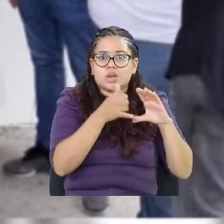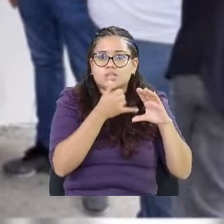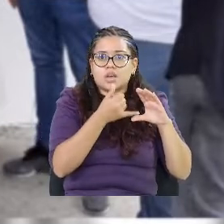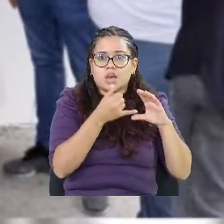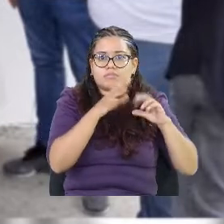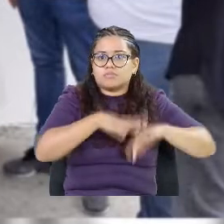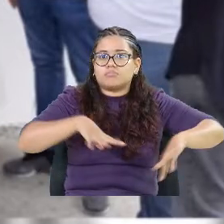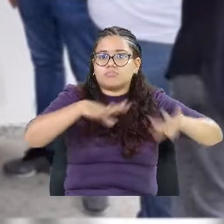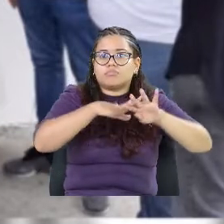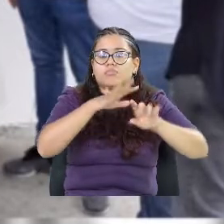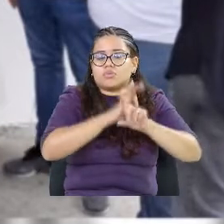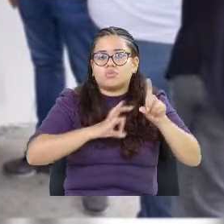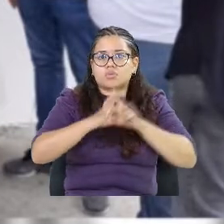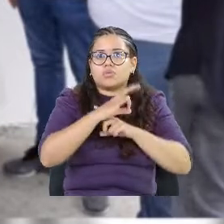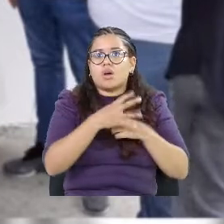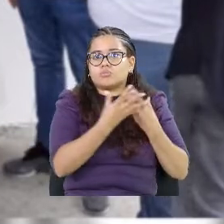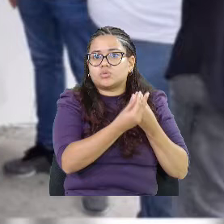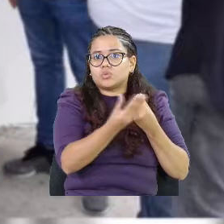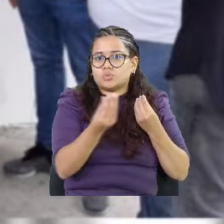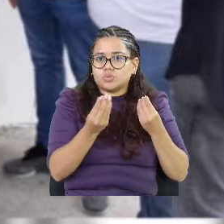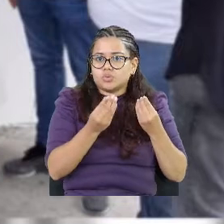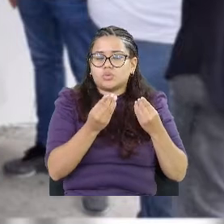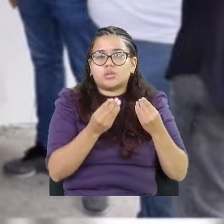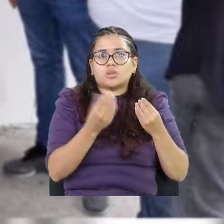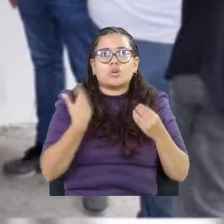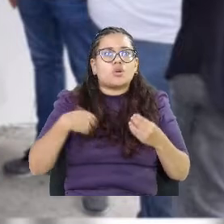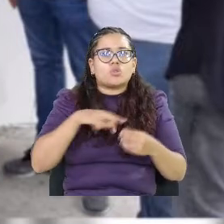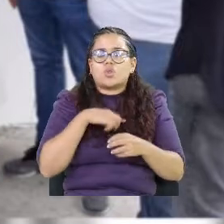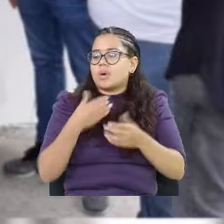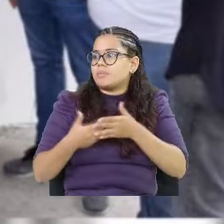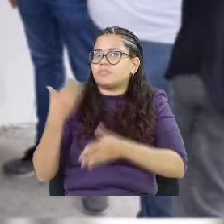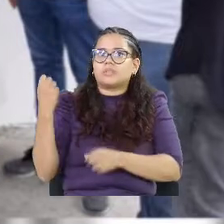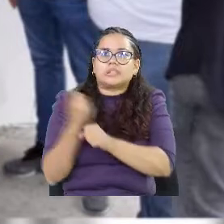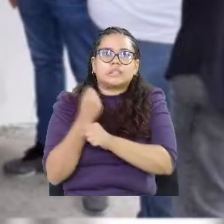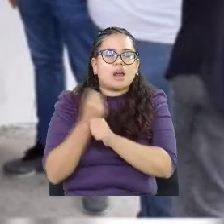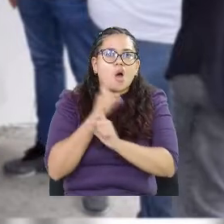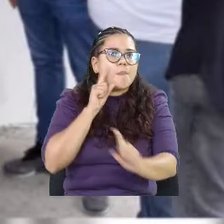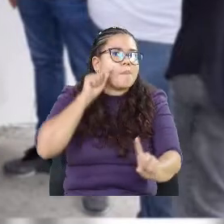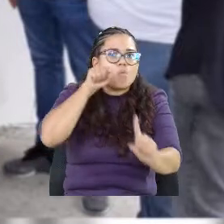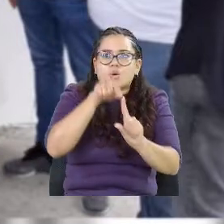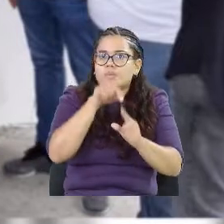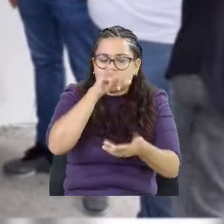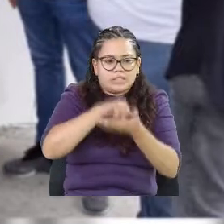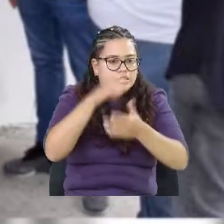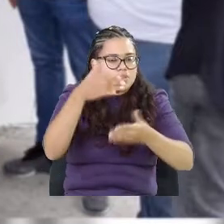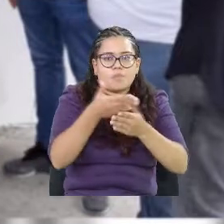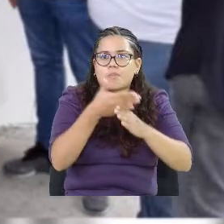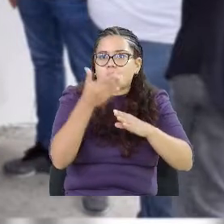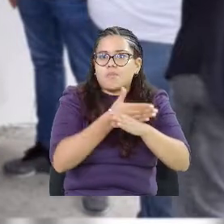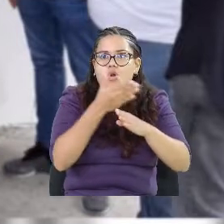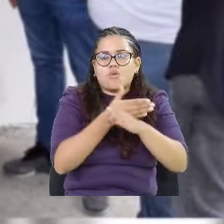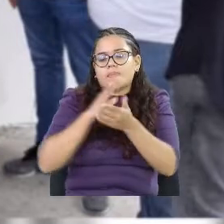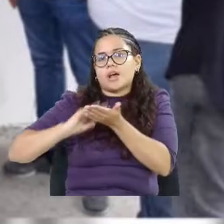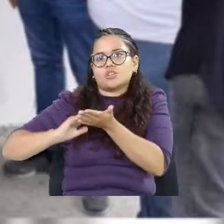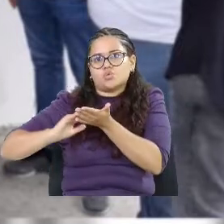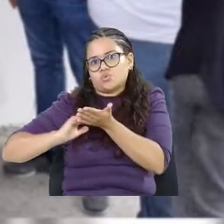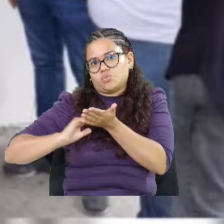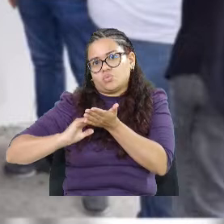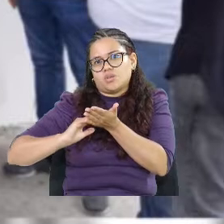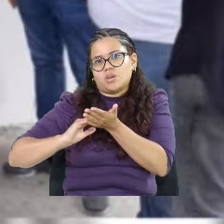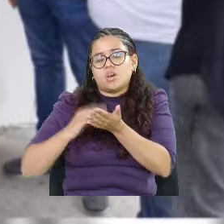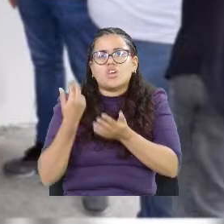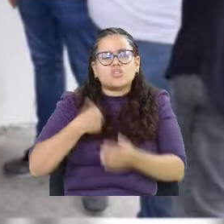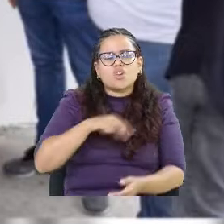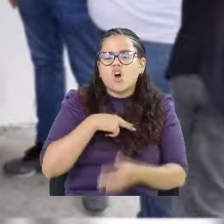redes sociales, todos empezamos a trabajar en el mismo problema, y era cómo nosotros por medio